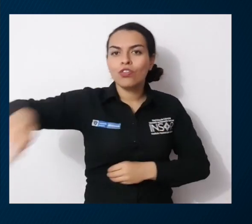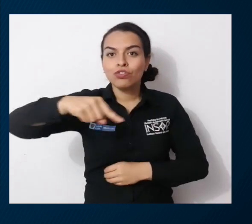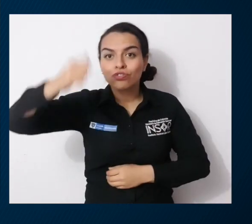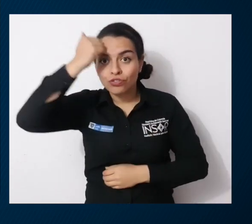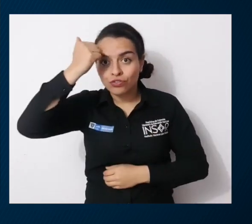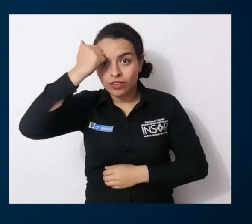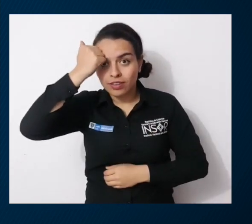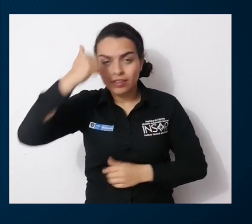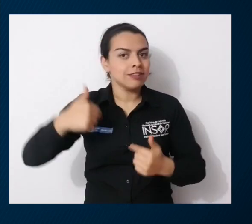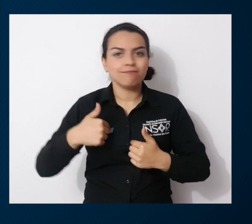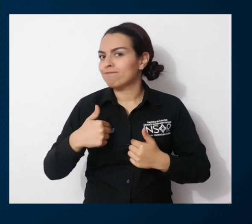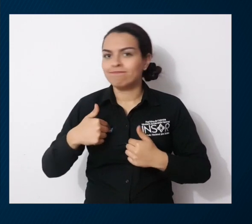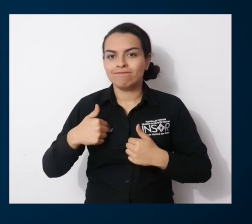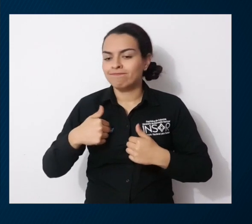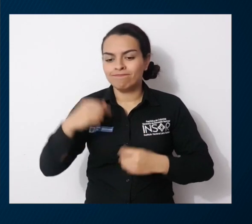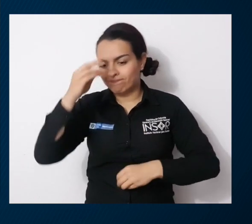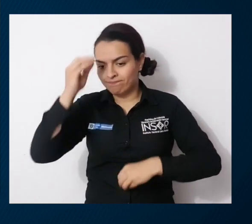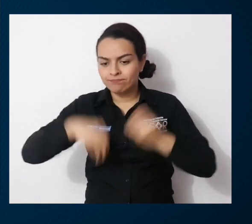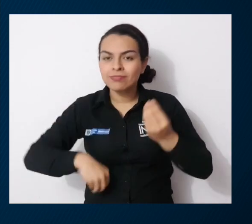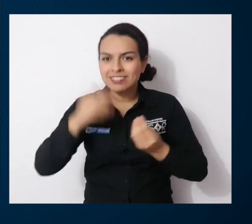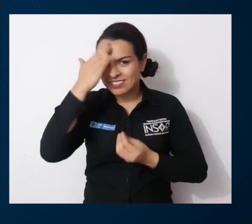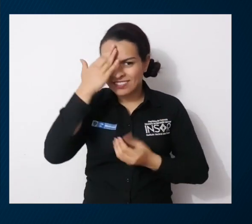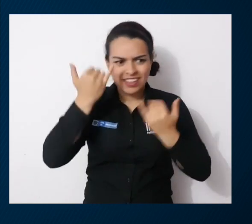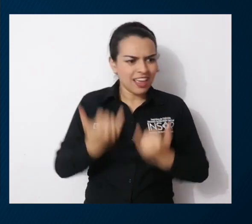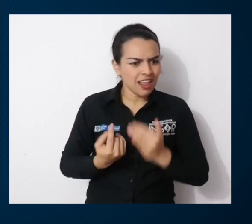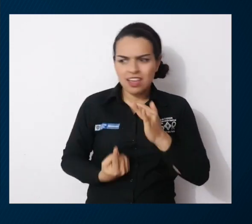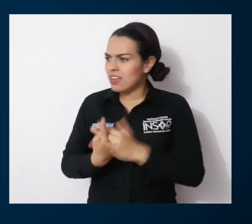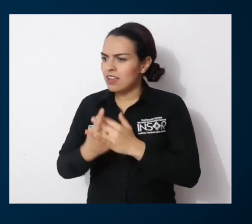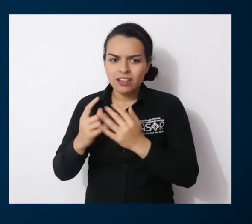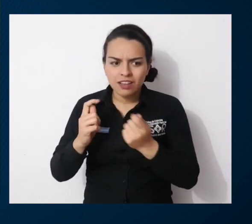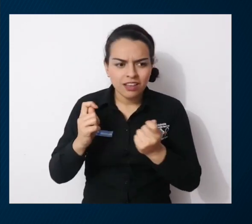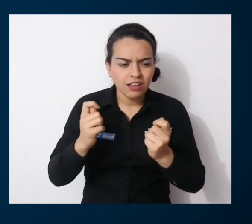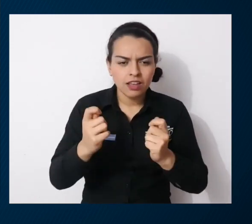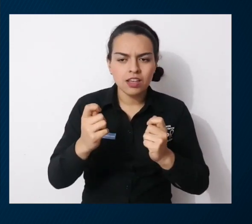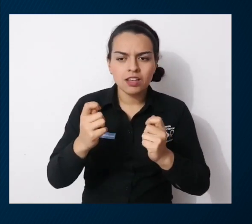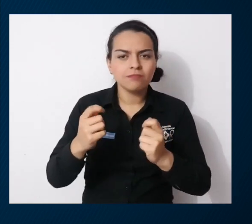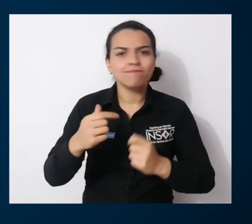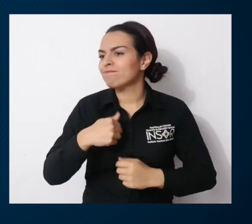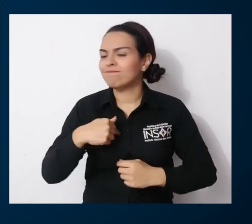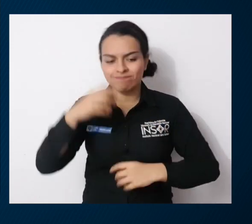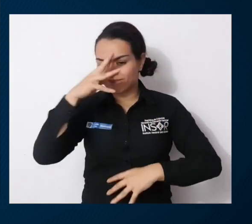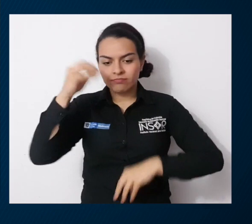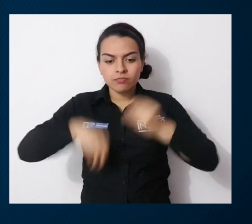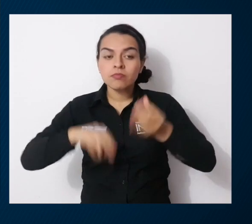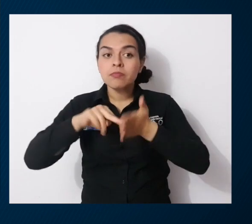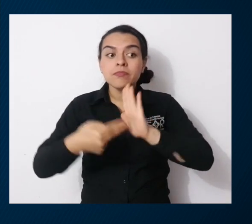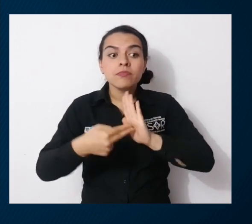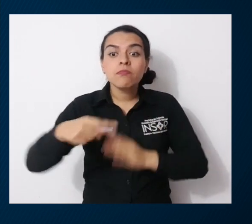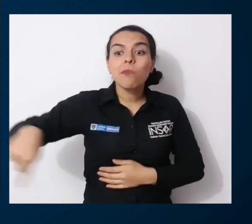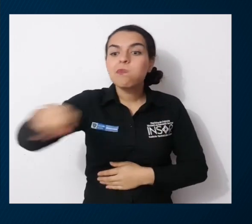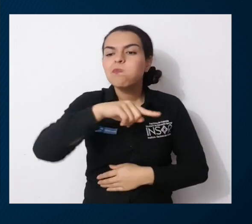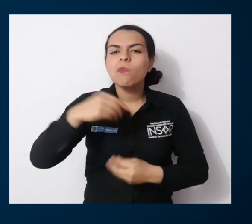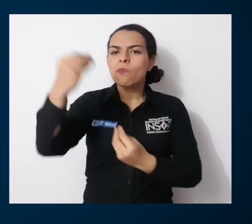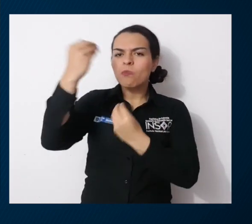docentes. Tampoco estoy de acuerdo, a pesar de que no desprecio la formación posgradual, no estoy de acuerdo en que las personas se formen en especialidades